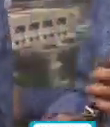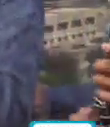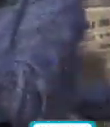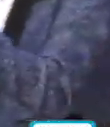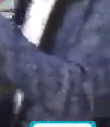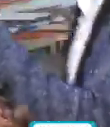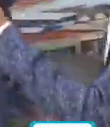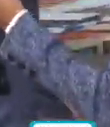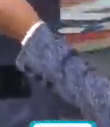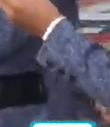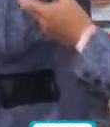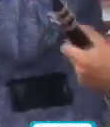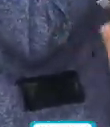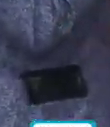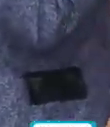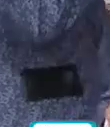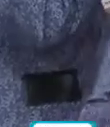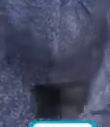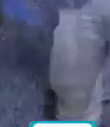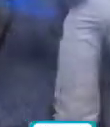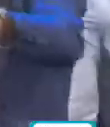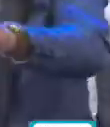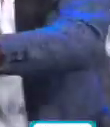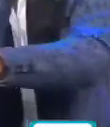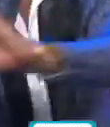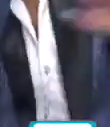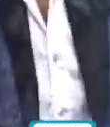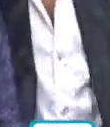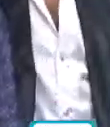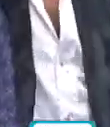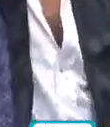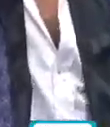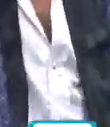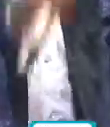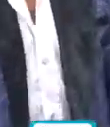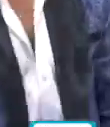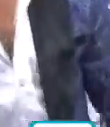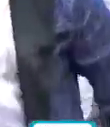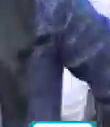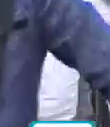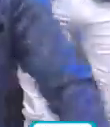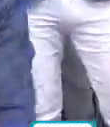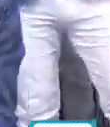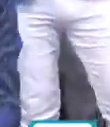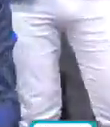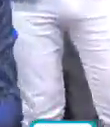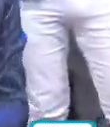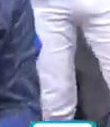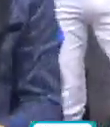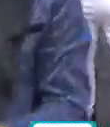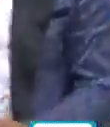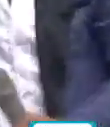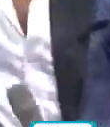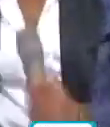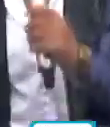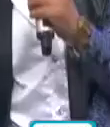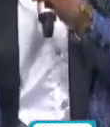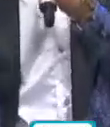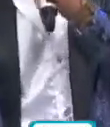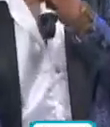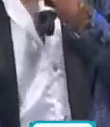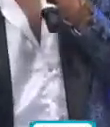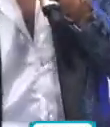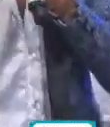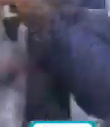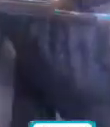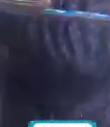día me hicieron sufrir. Tus ojos mentían, tal vez no lo vi. Una vez me dolió tu traición, pero